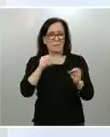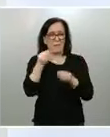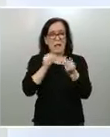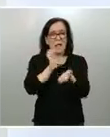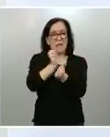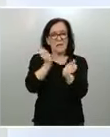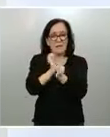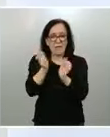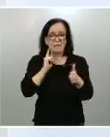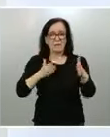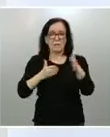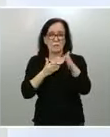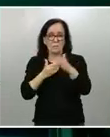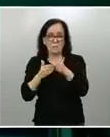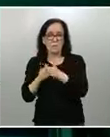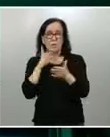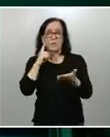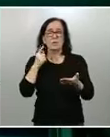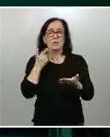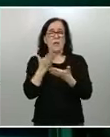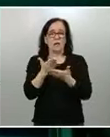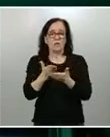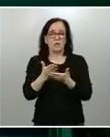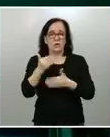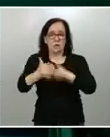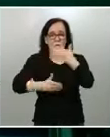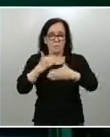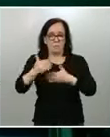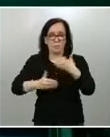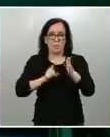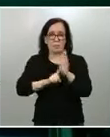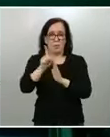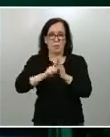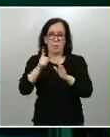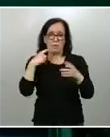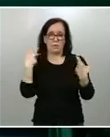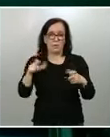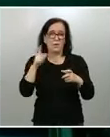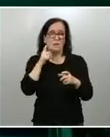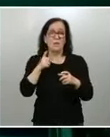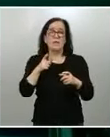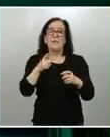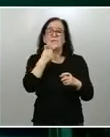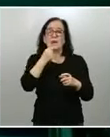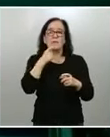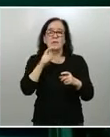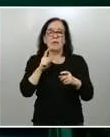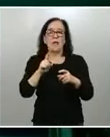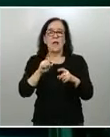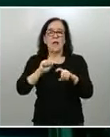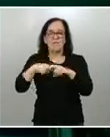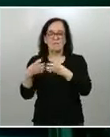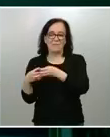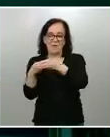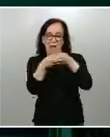a la promoción del sector e incluso facilitar la movilidad de las familias a las costas a partir del mes de julio si la des